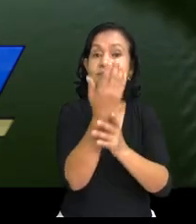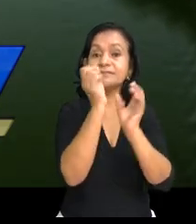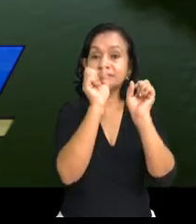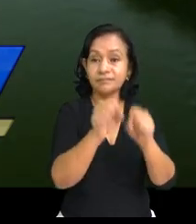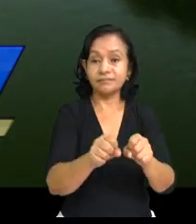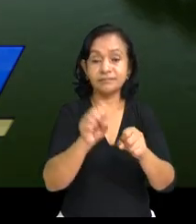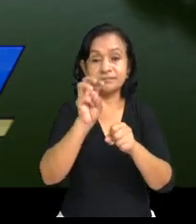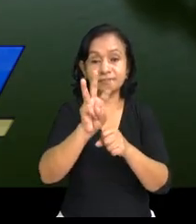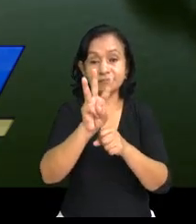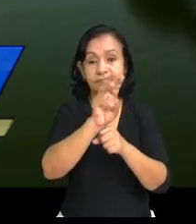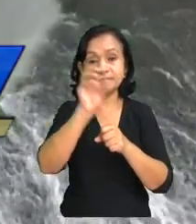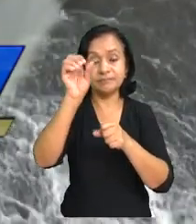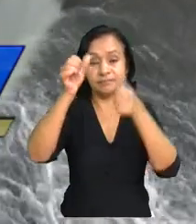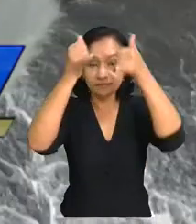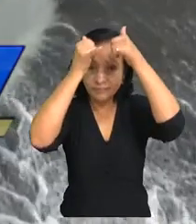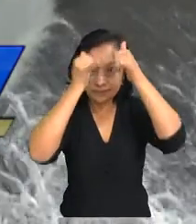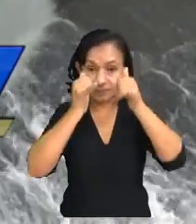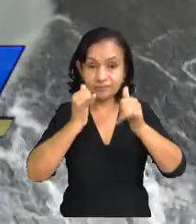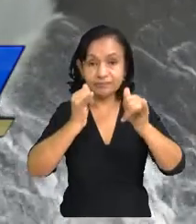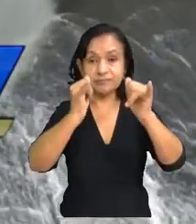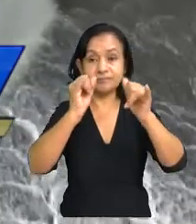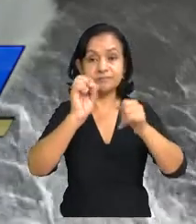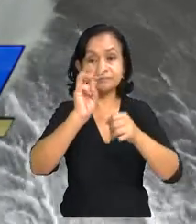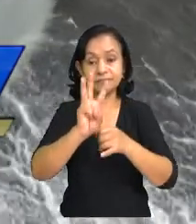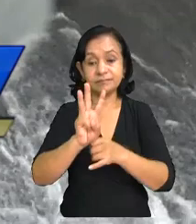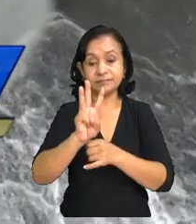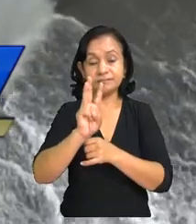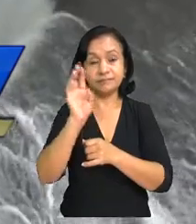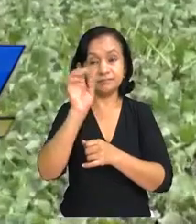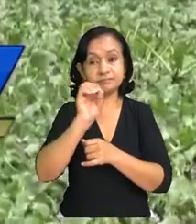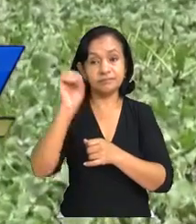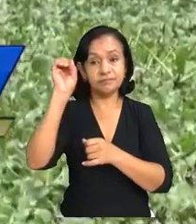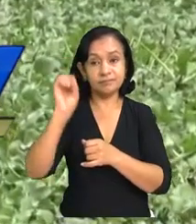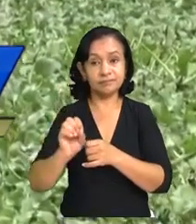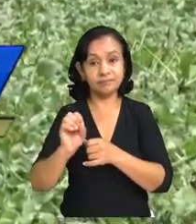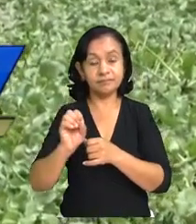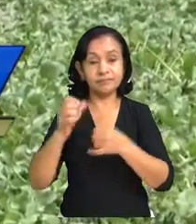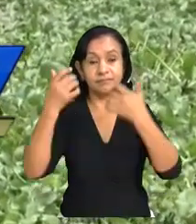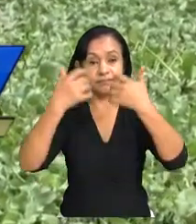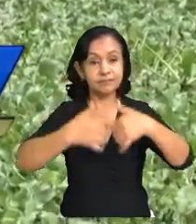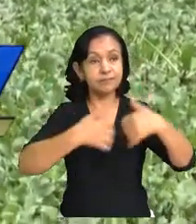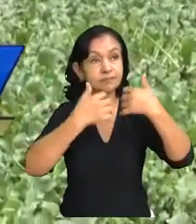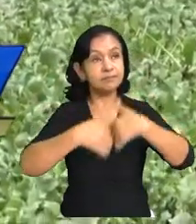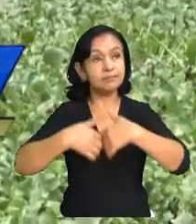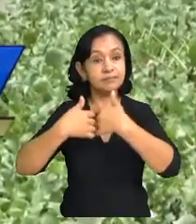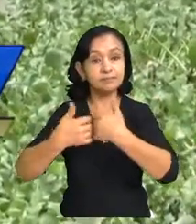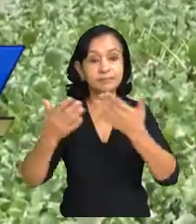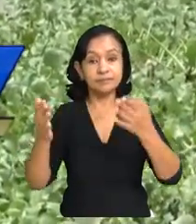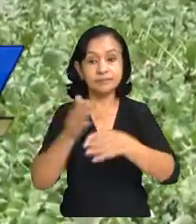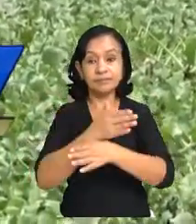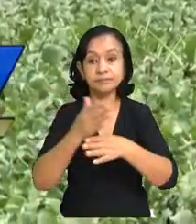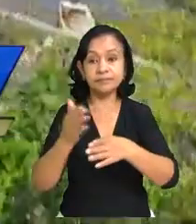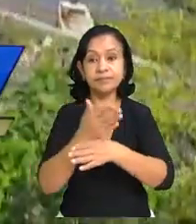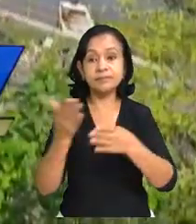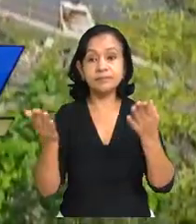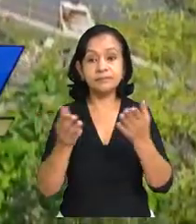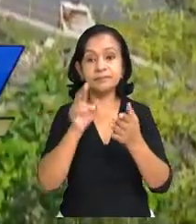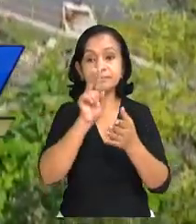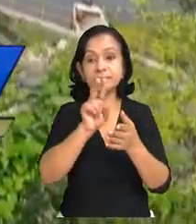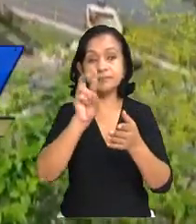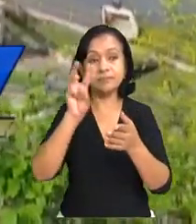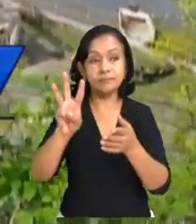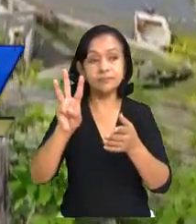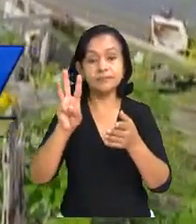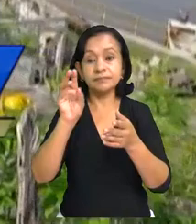agricultura. 3% ganadería, 3% sector industrial. Entonces, solamente el 23% del